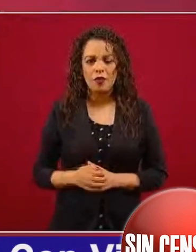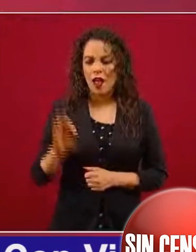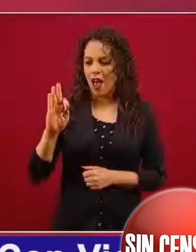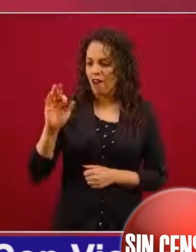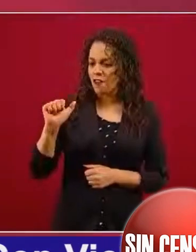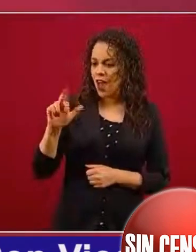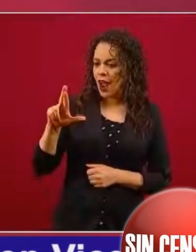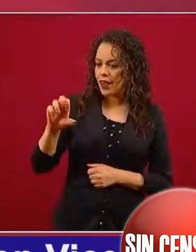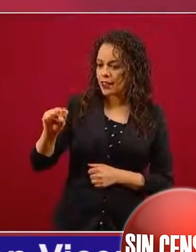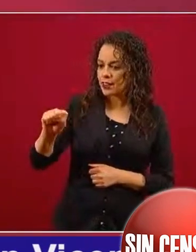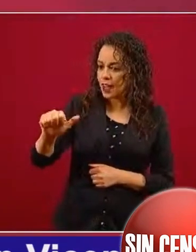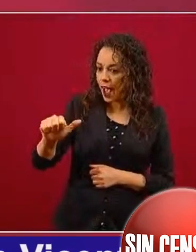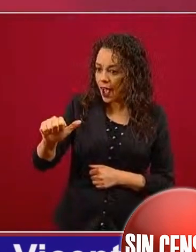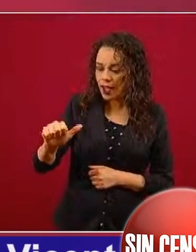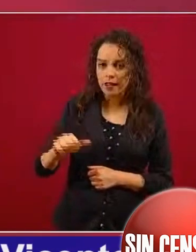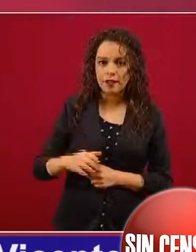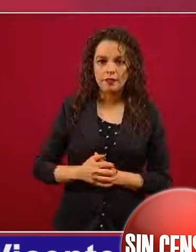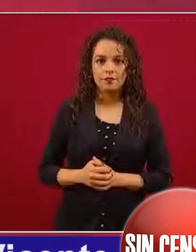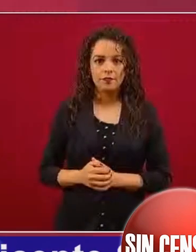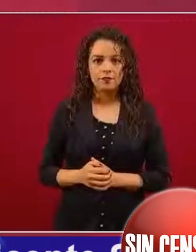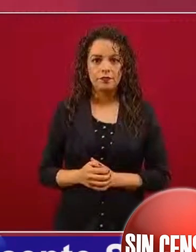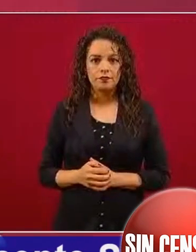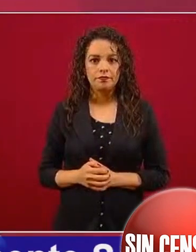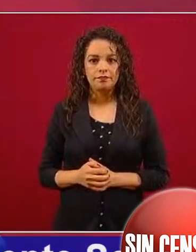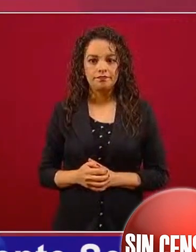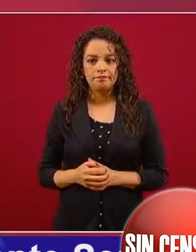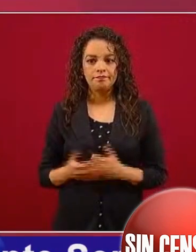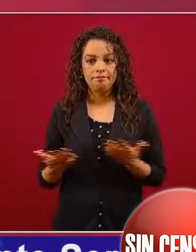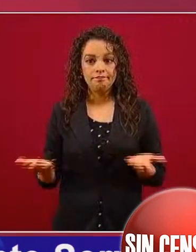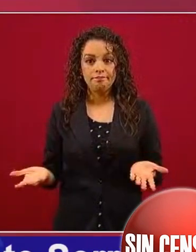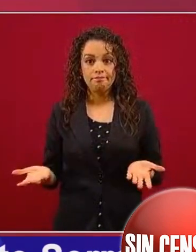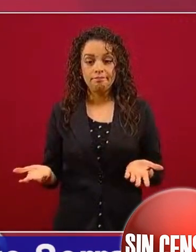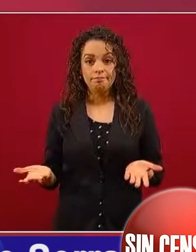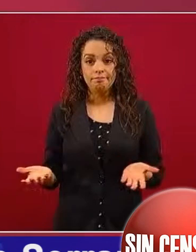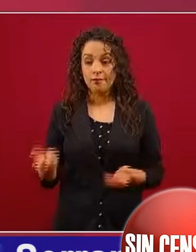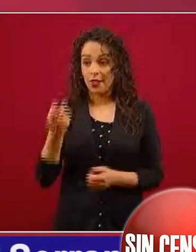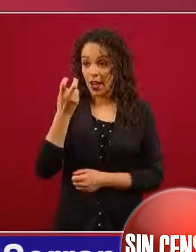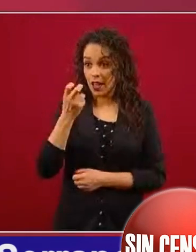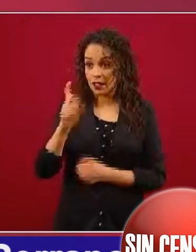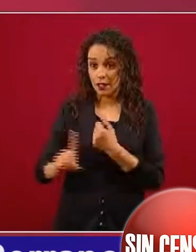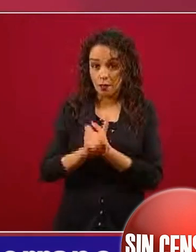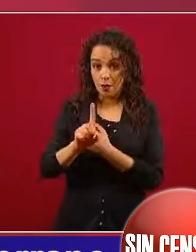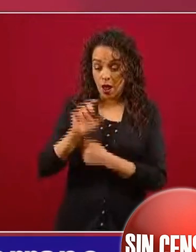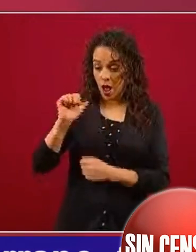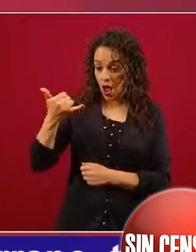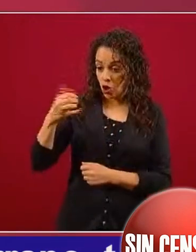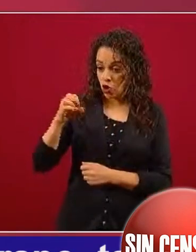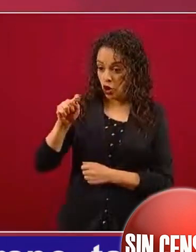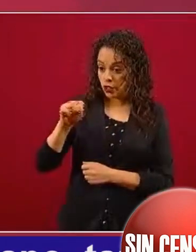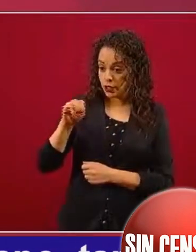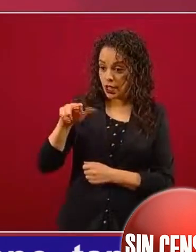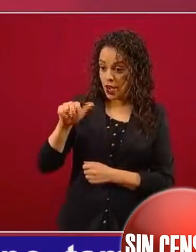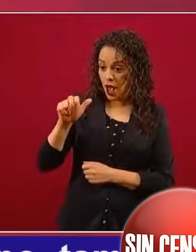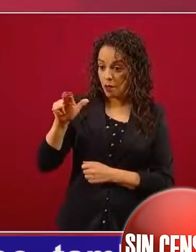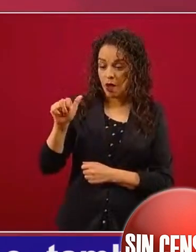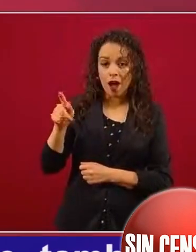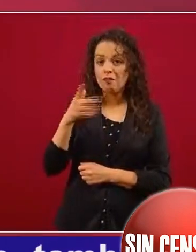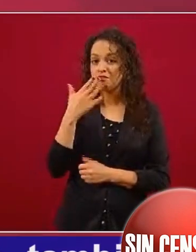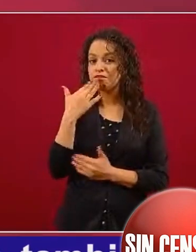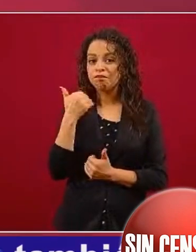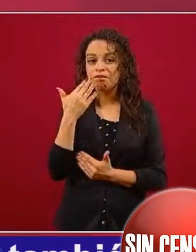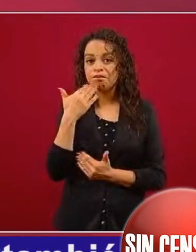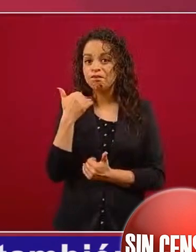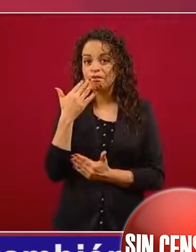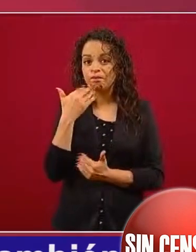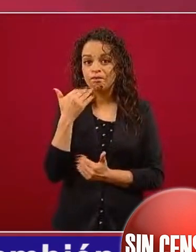Fabricaron lo de Ayotzinapa. Eso no es lo que